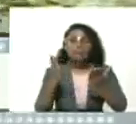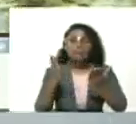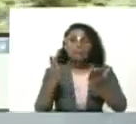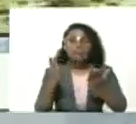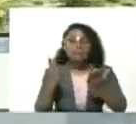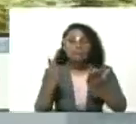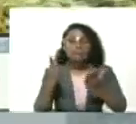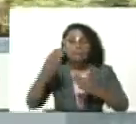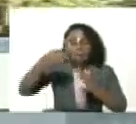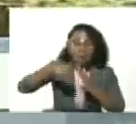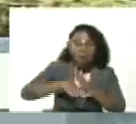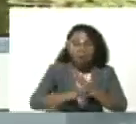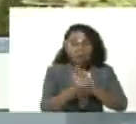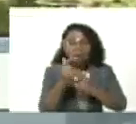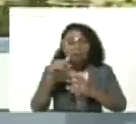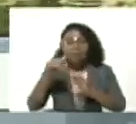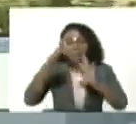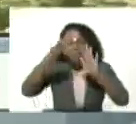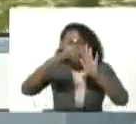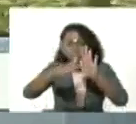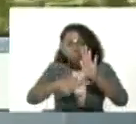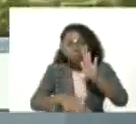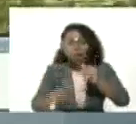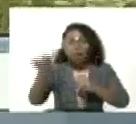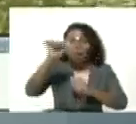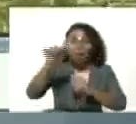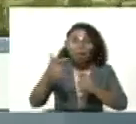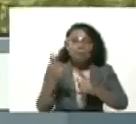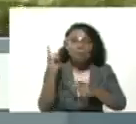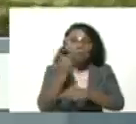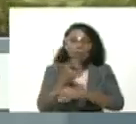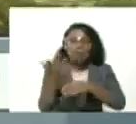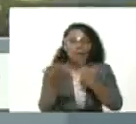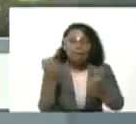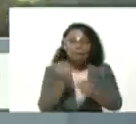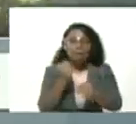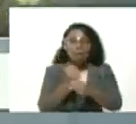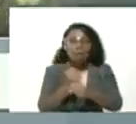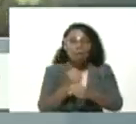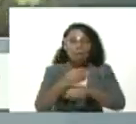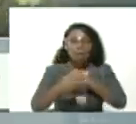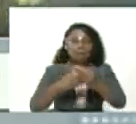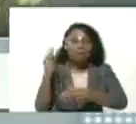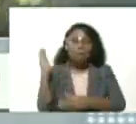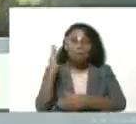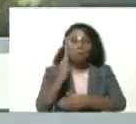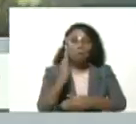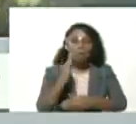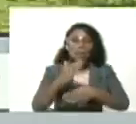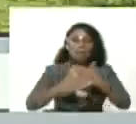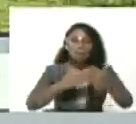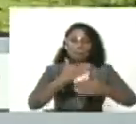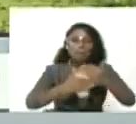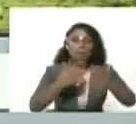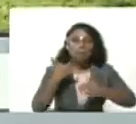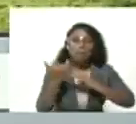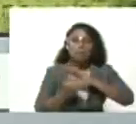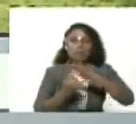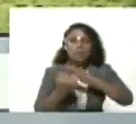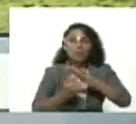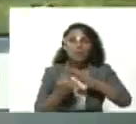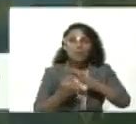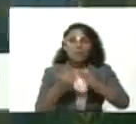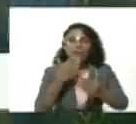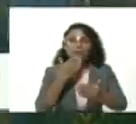por la bajada de las aguas. Esto se debe gracias al trabajo que vienen haciendo nuestras instituciones